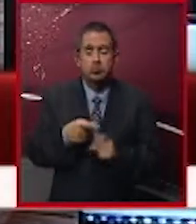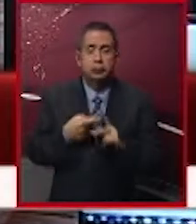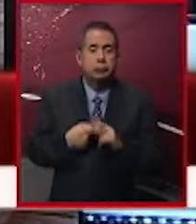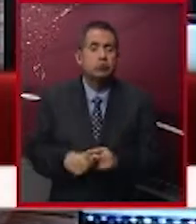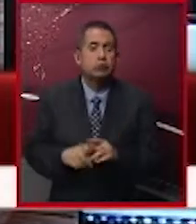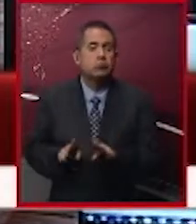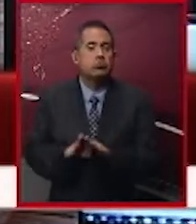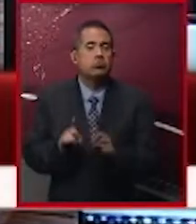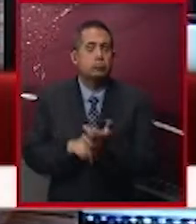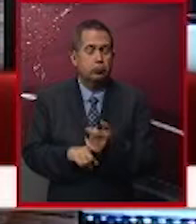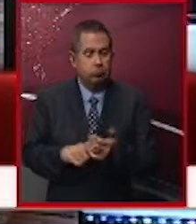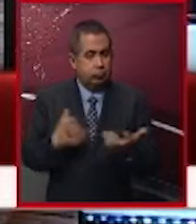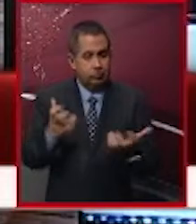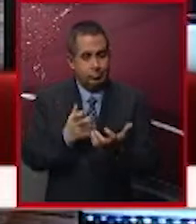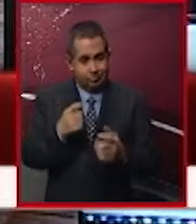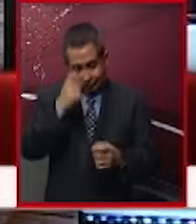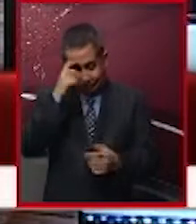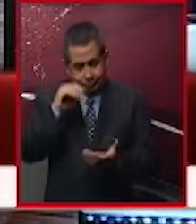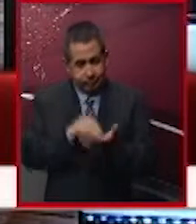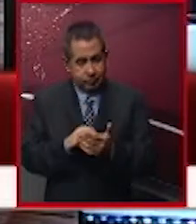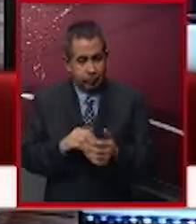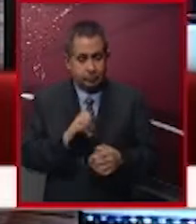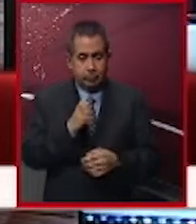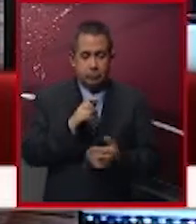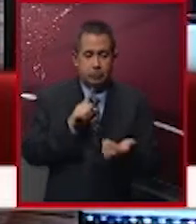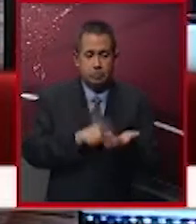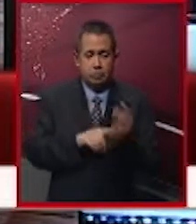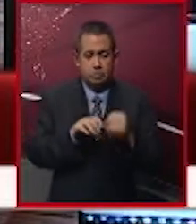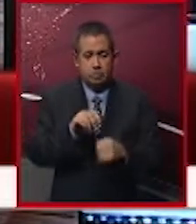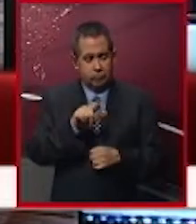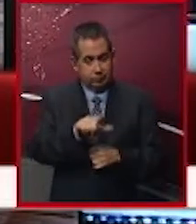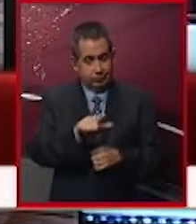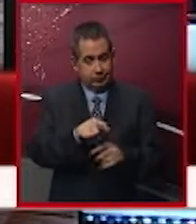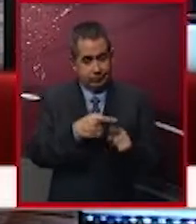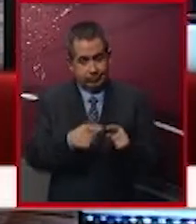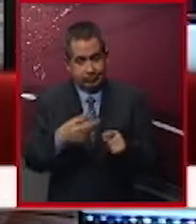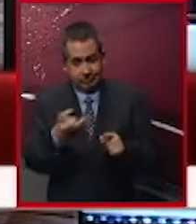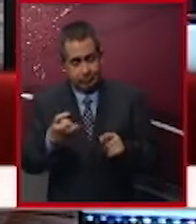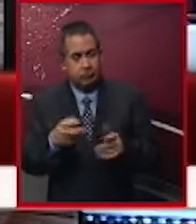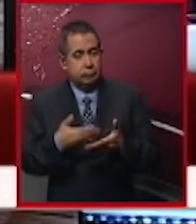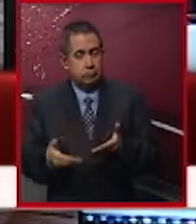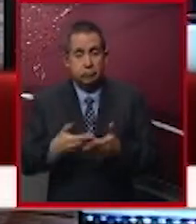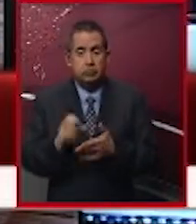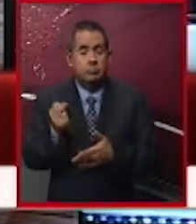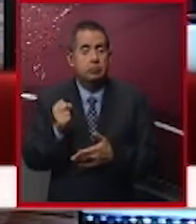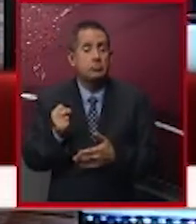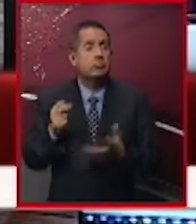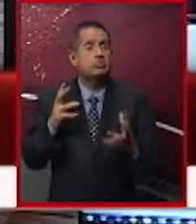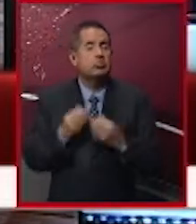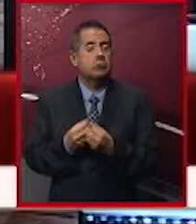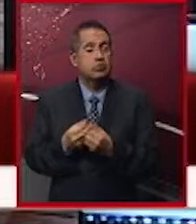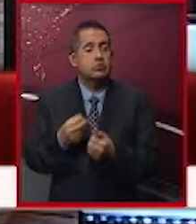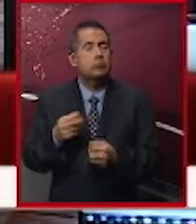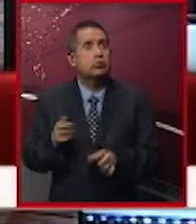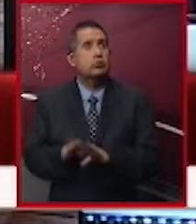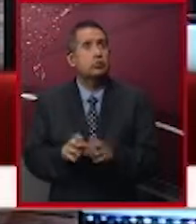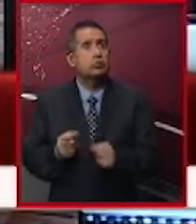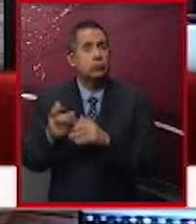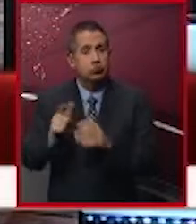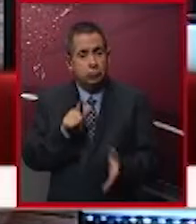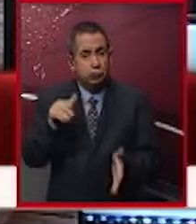Empezamos con la creación en enero del 17 de 1,300 y ahorita en septiembre del 18 llevamos ya